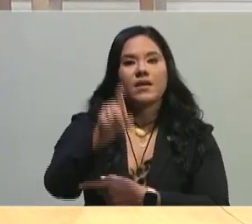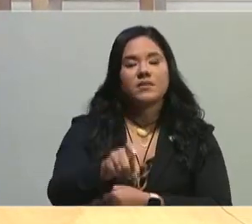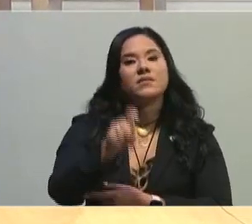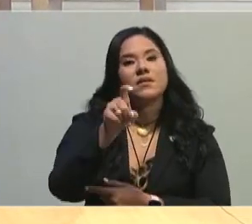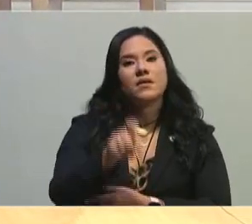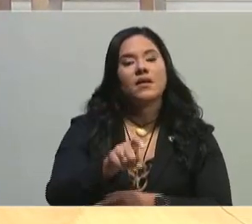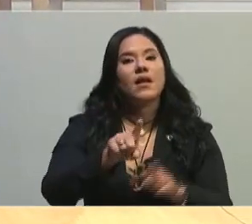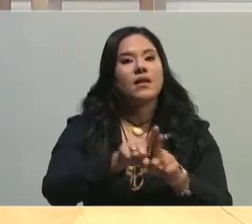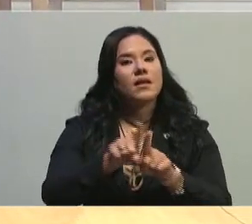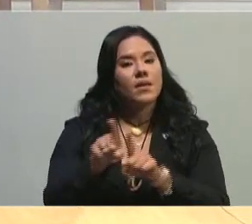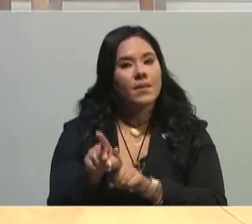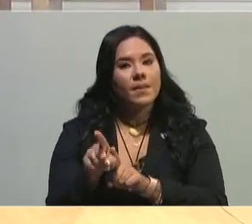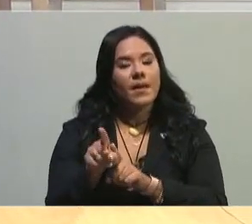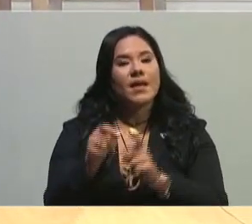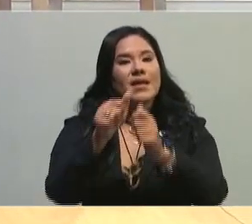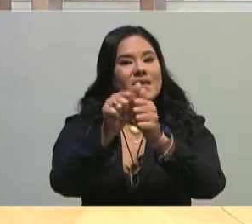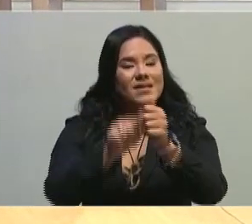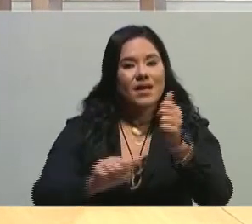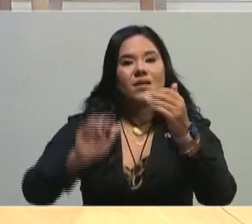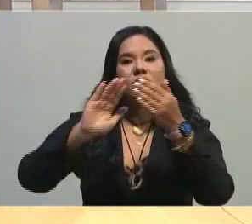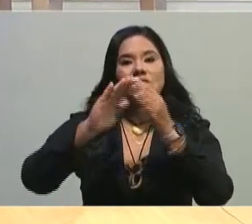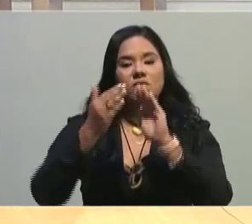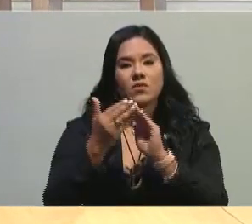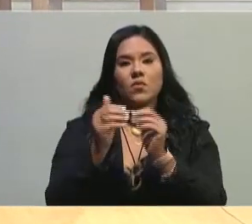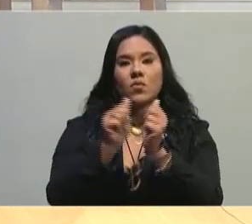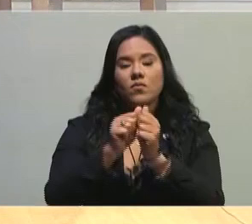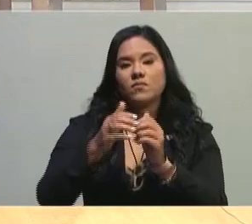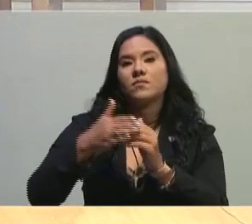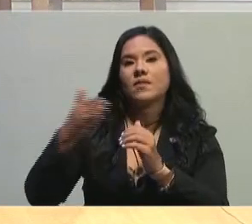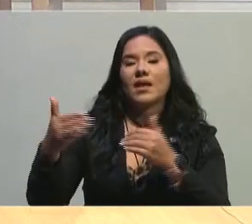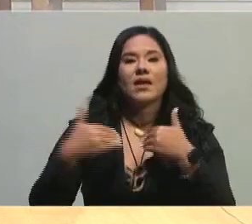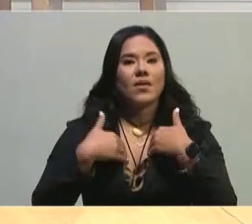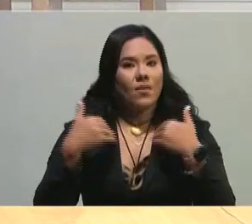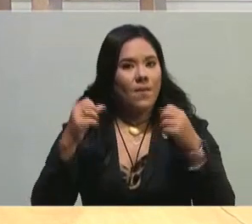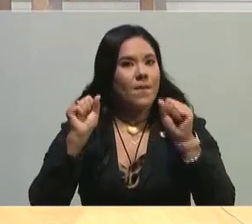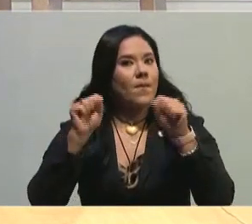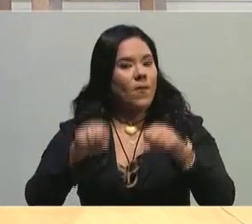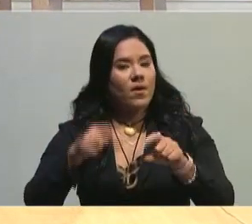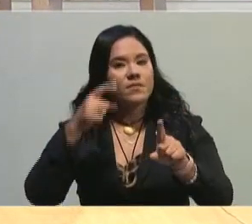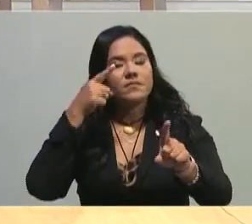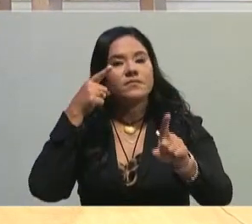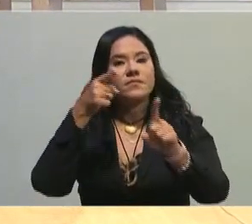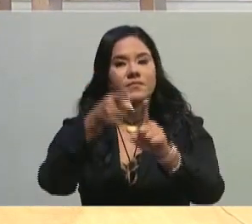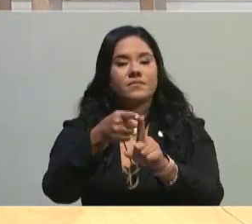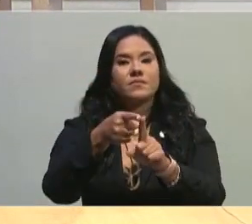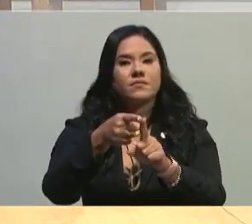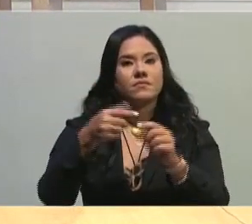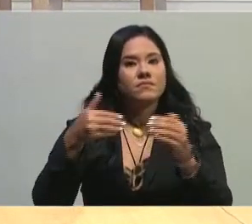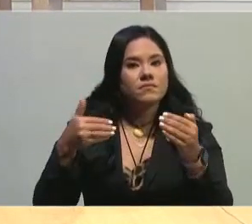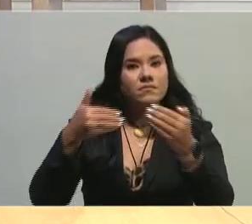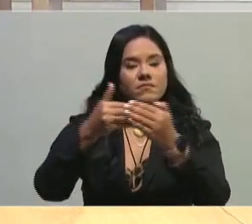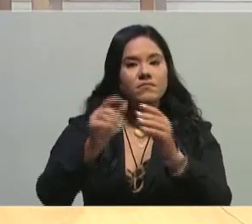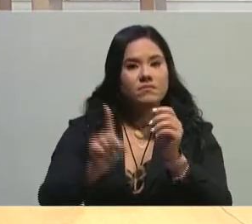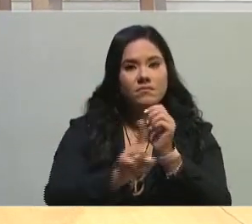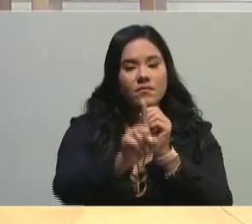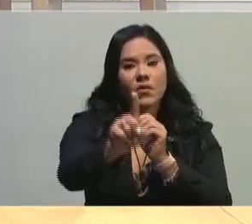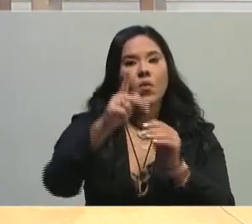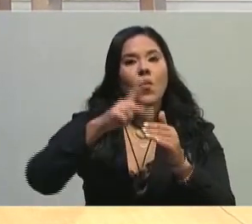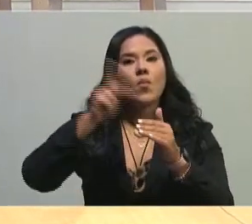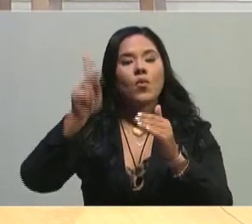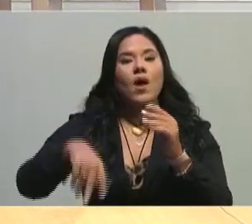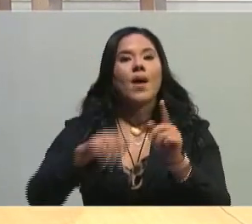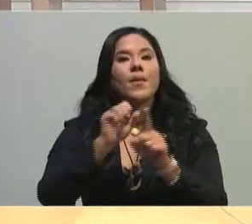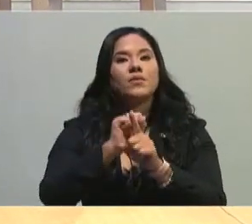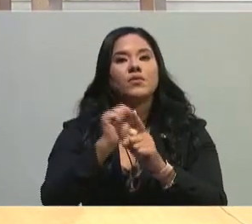y además Cada ciudadano com un y corriente puede también hacer acer directamente a todas a todos los programas sociales que